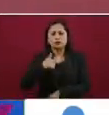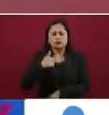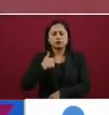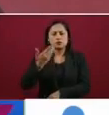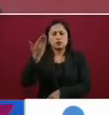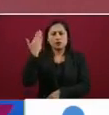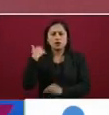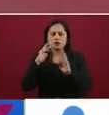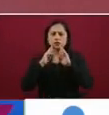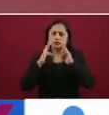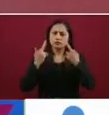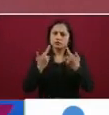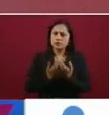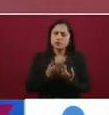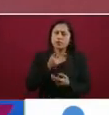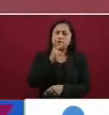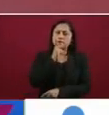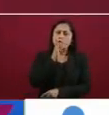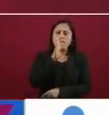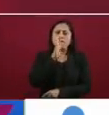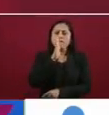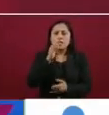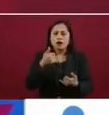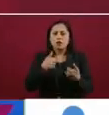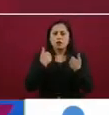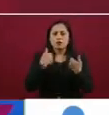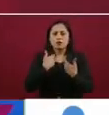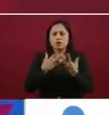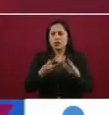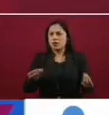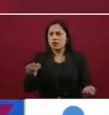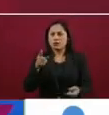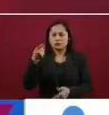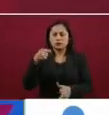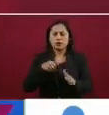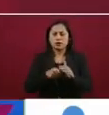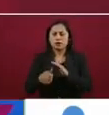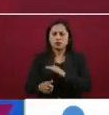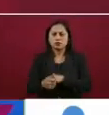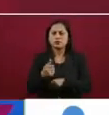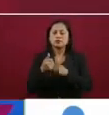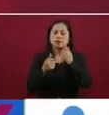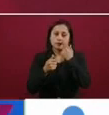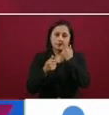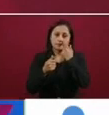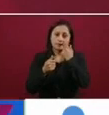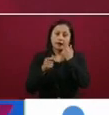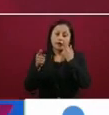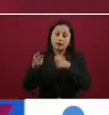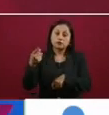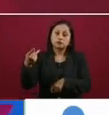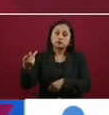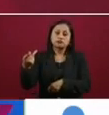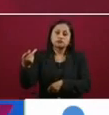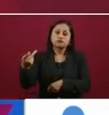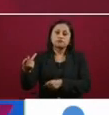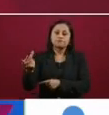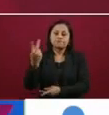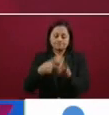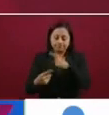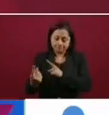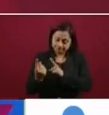de Ayotzinapa, ellos me solicitaron que interviniera para conseguir